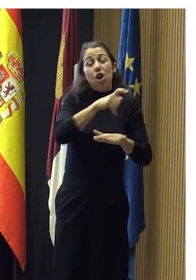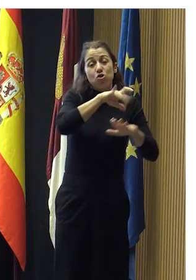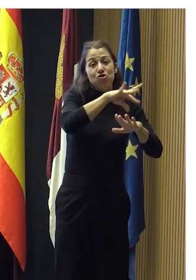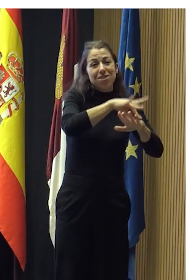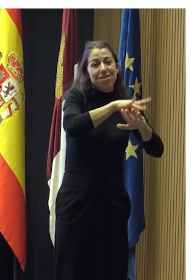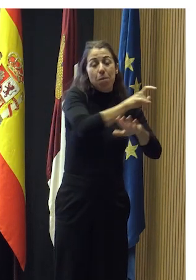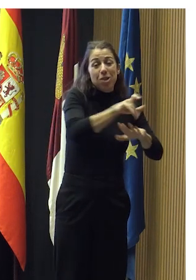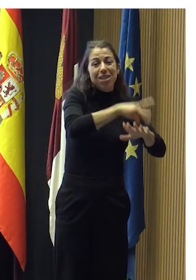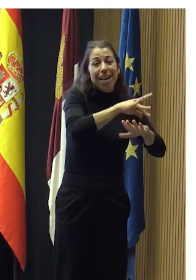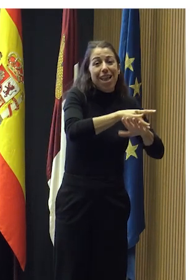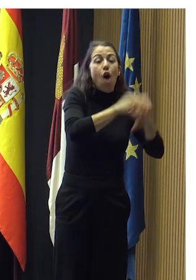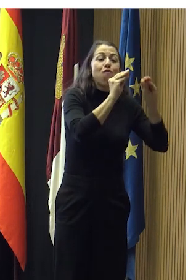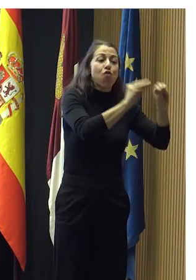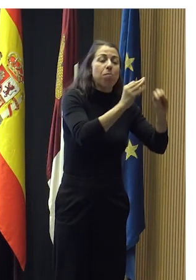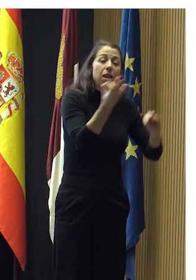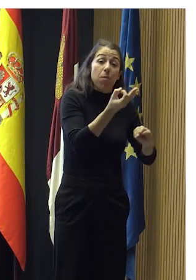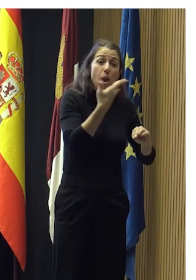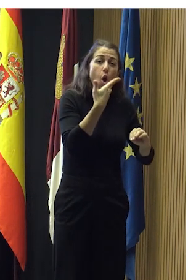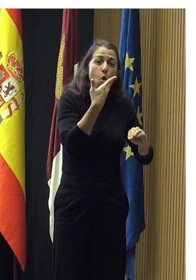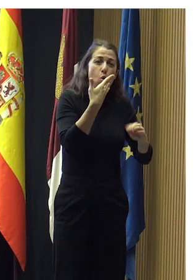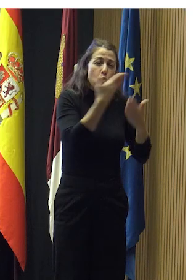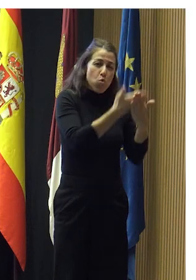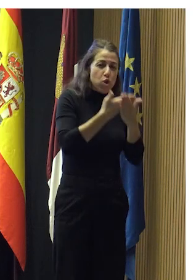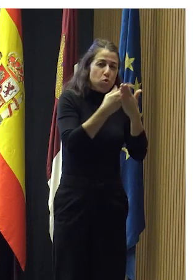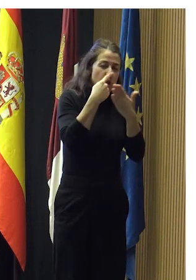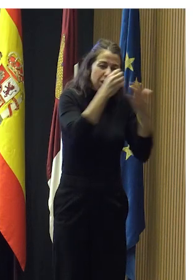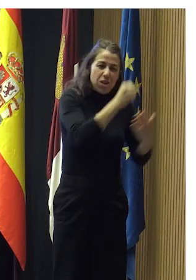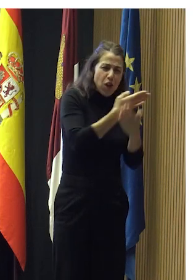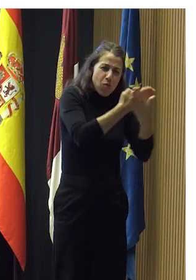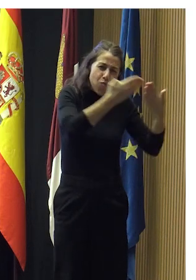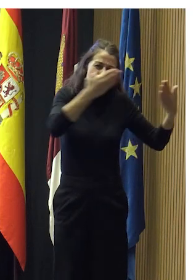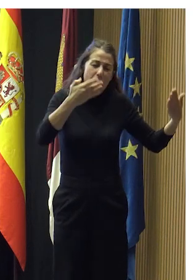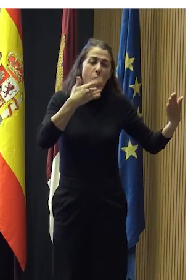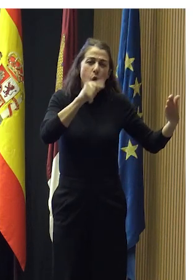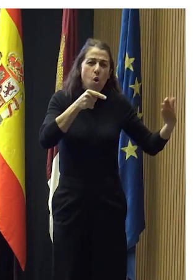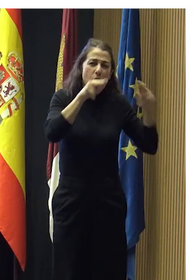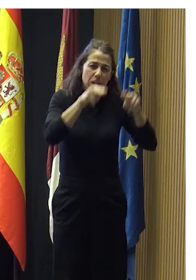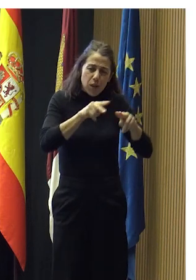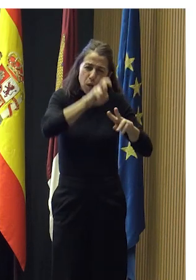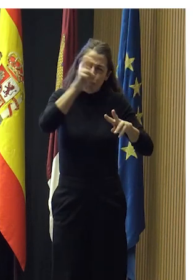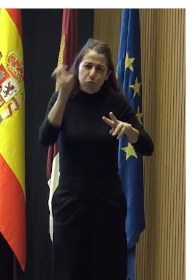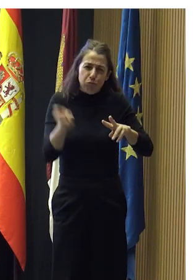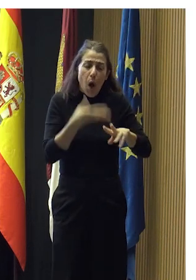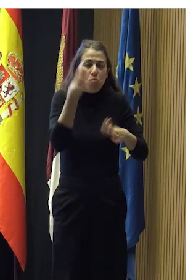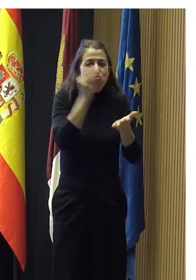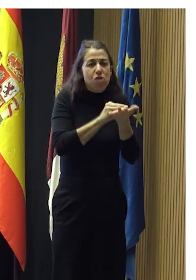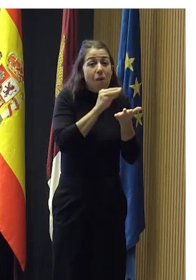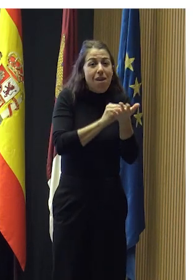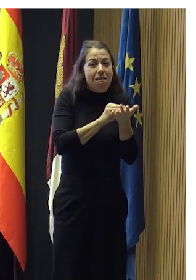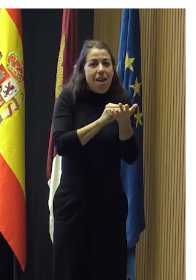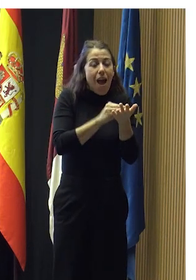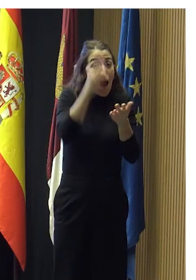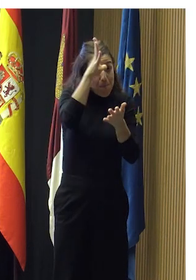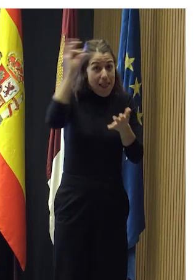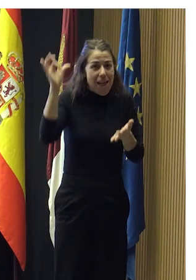sanitarios, porque aunque han hecho una carrera muy extensa, de 6 años, luego han hecho una residencia también muy extensa, muchas veces no tienen las